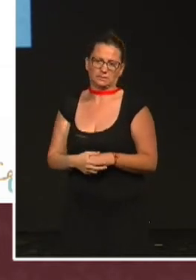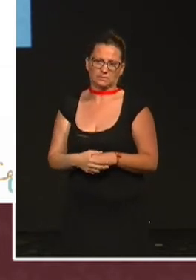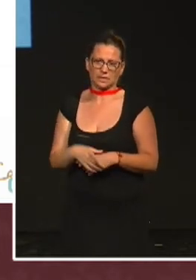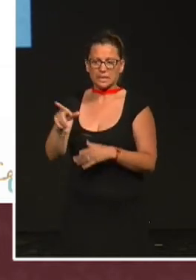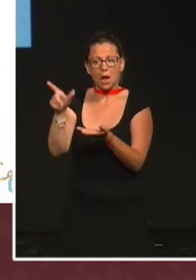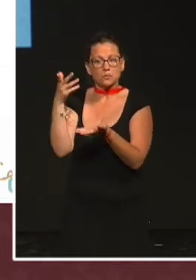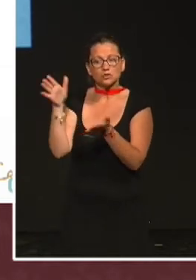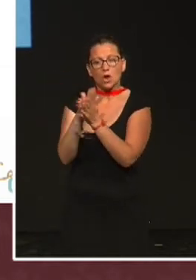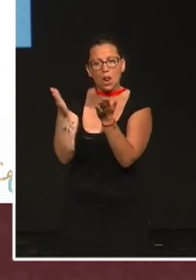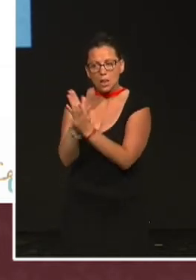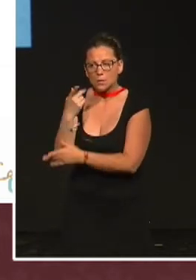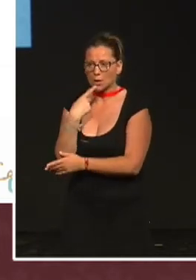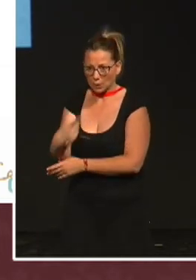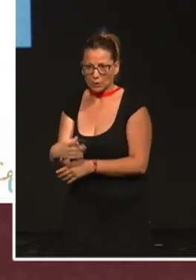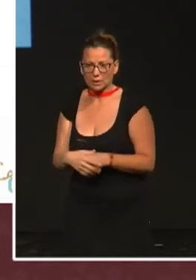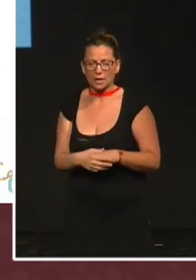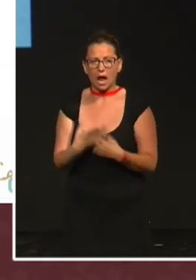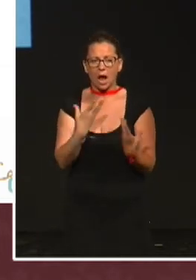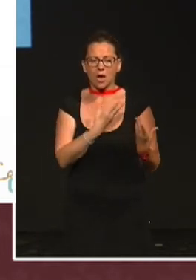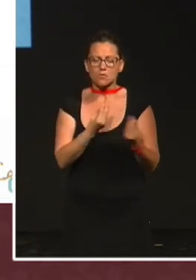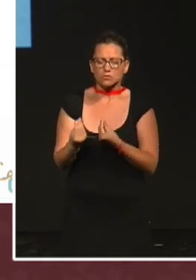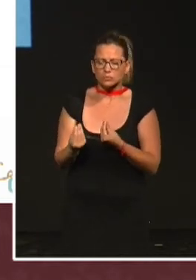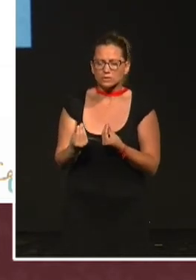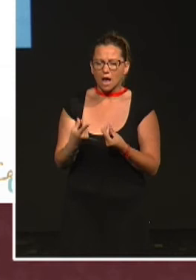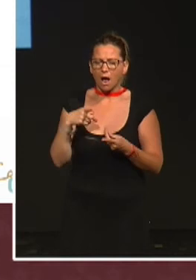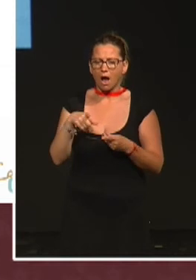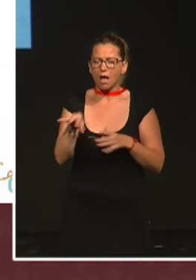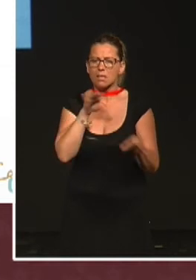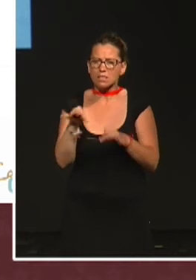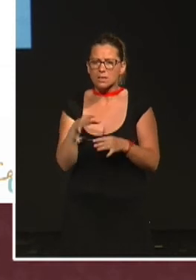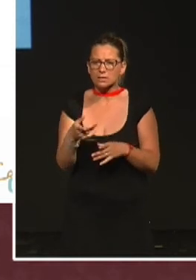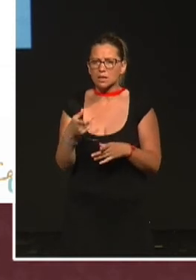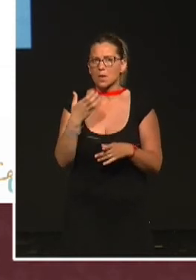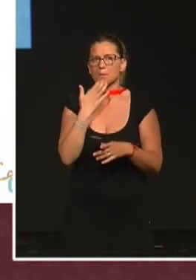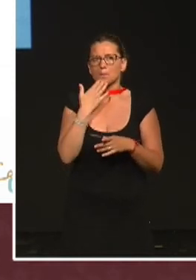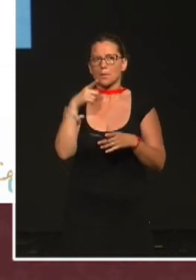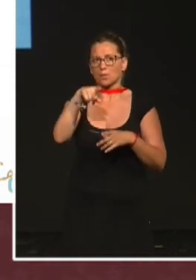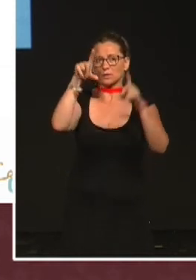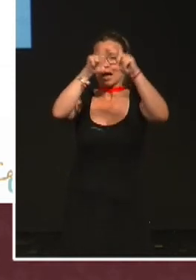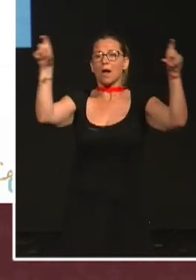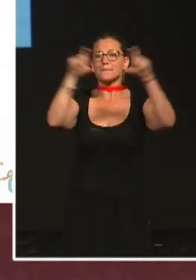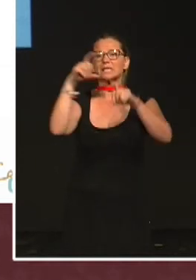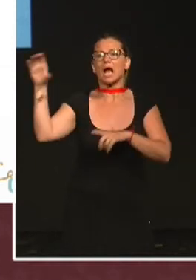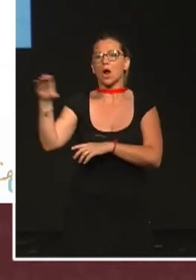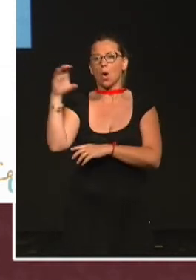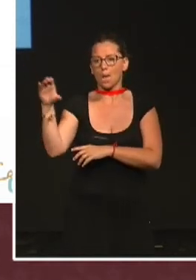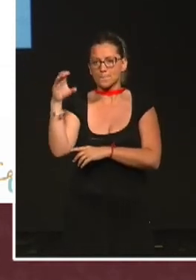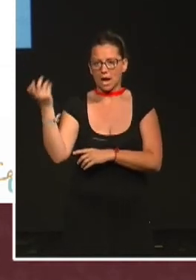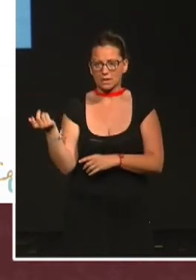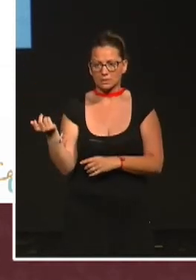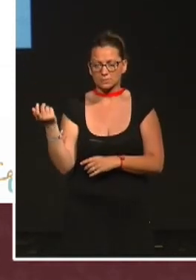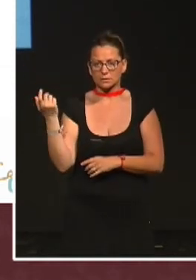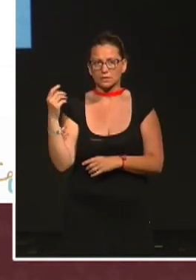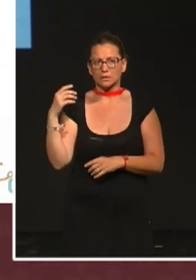corrobora. Y también hay muchas iniciativas muy interesantes, como el de esta empresa colombiana Pleya, que lo que hace es